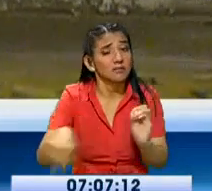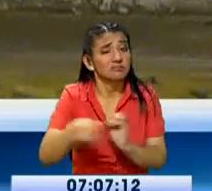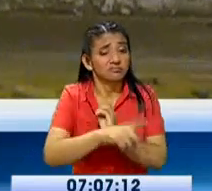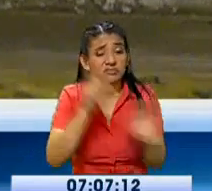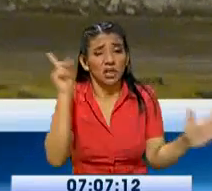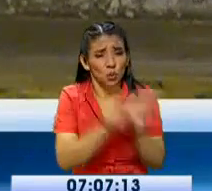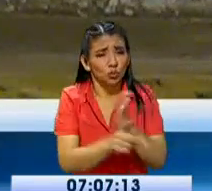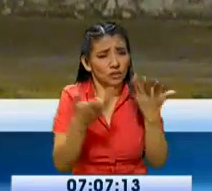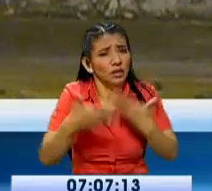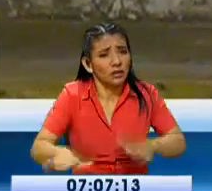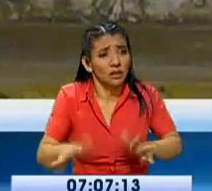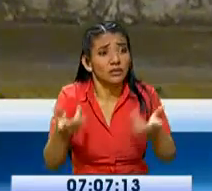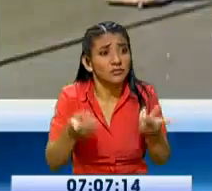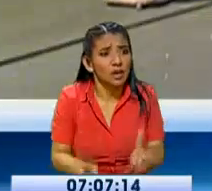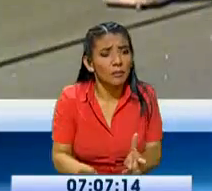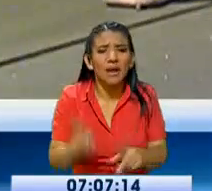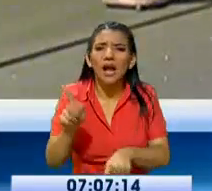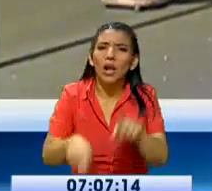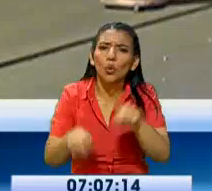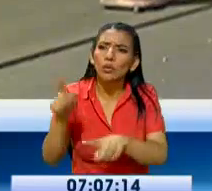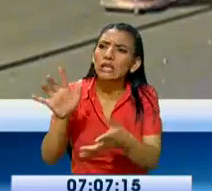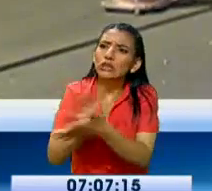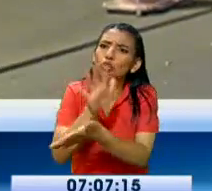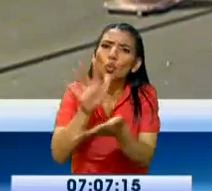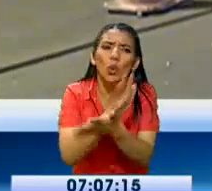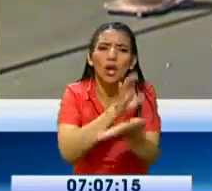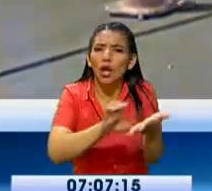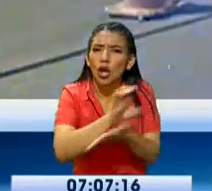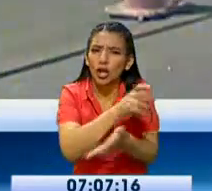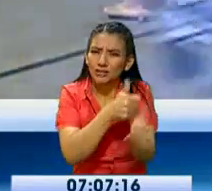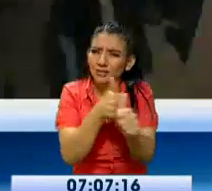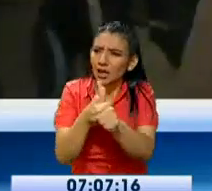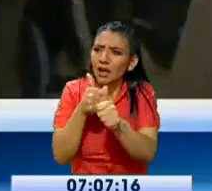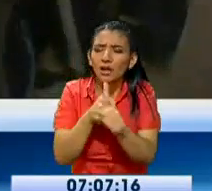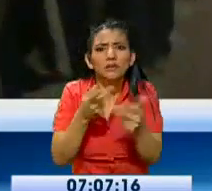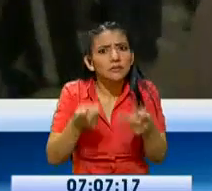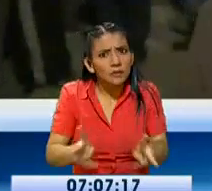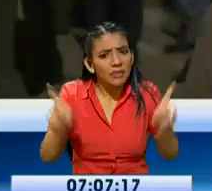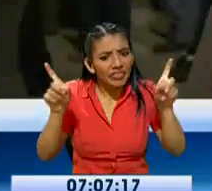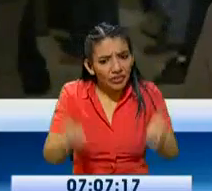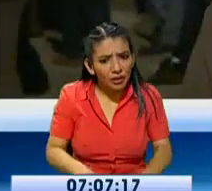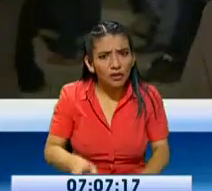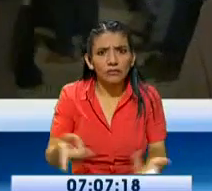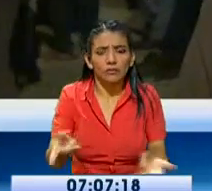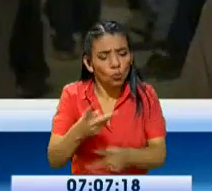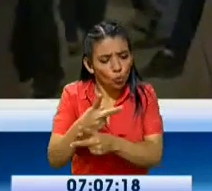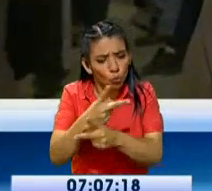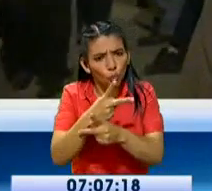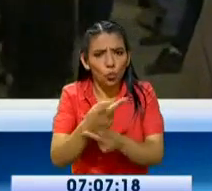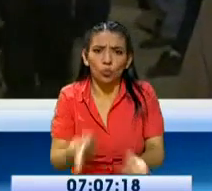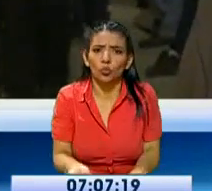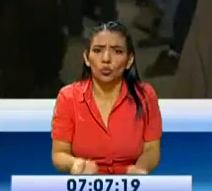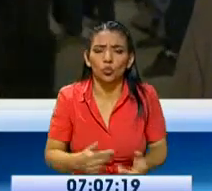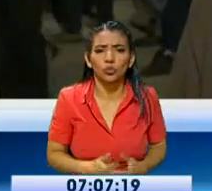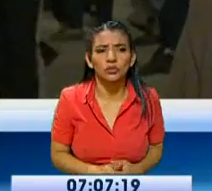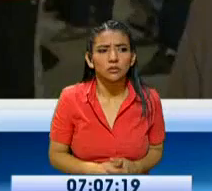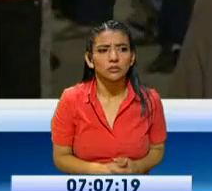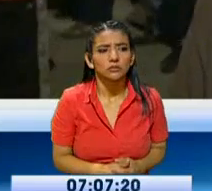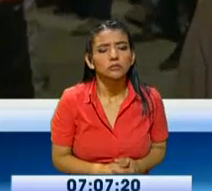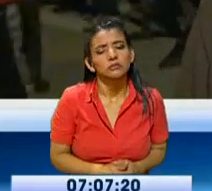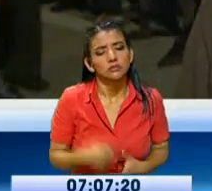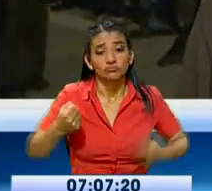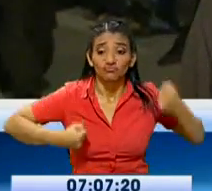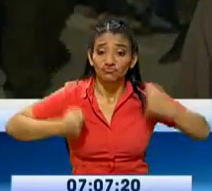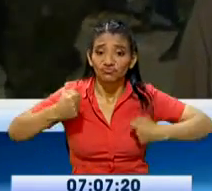manera, la presencia de establecimientos educativos ubicados en el sector. Debería tener un poco más de consideración,